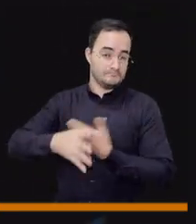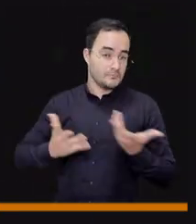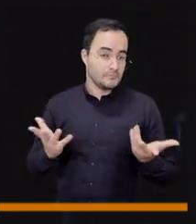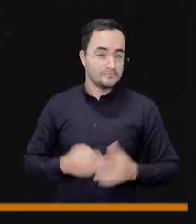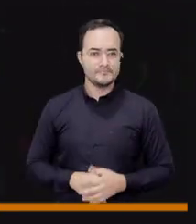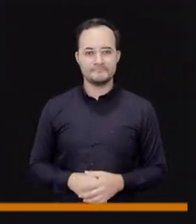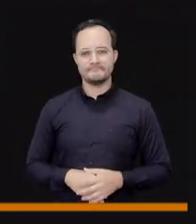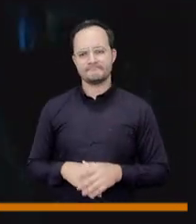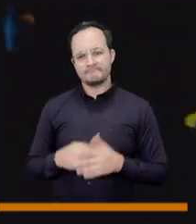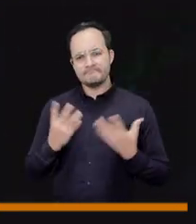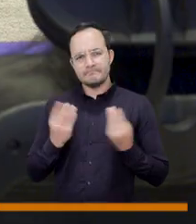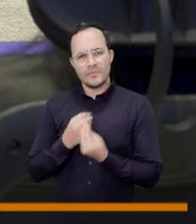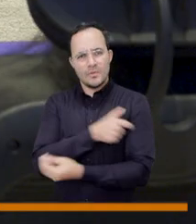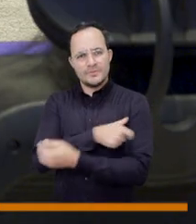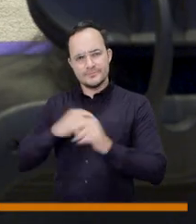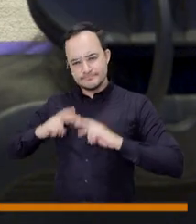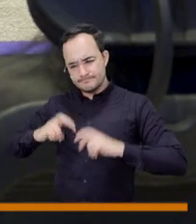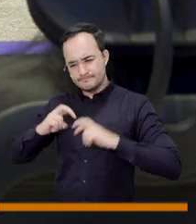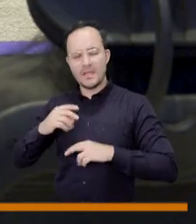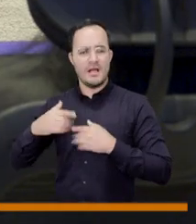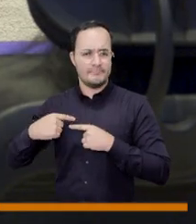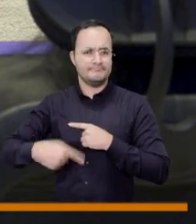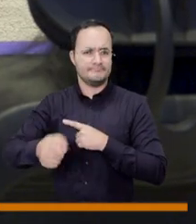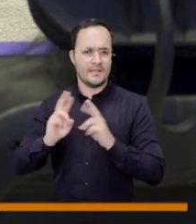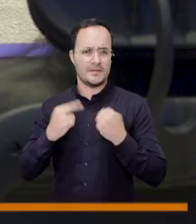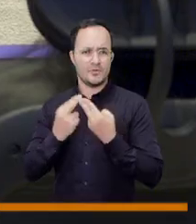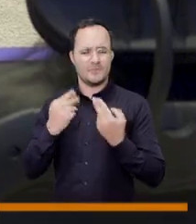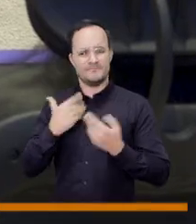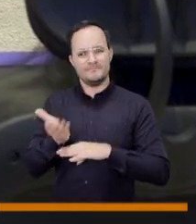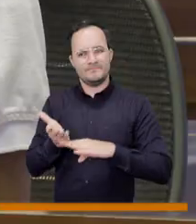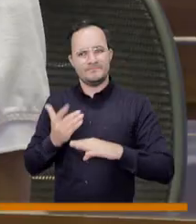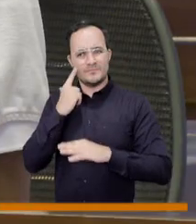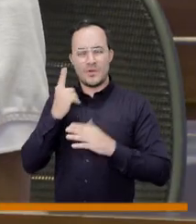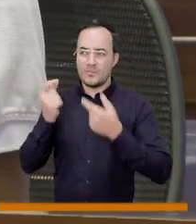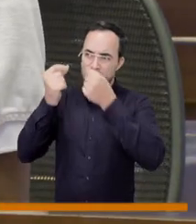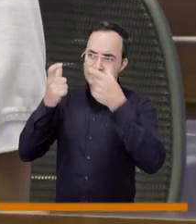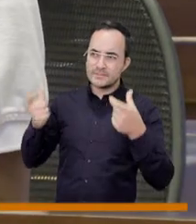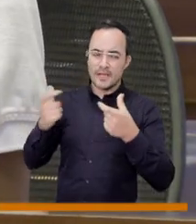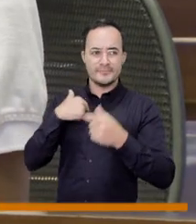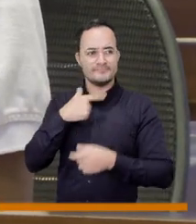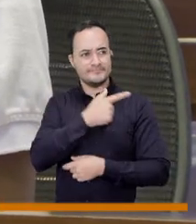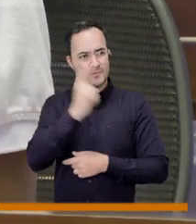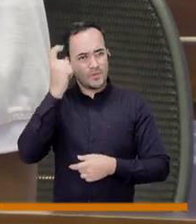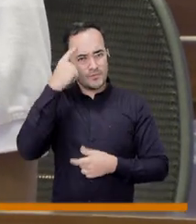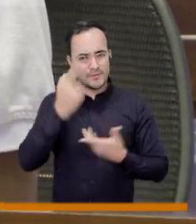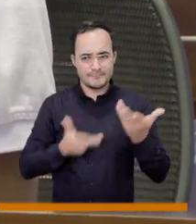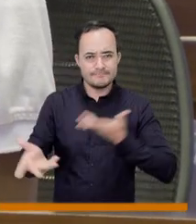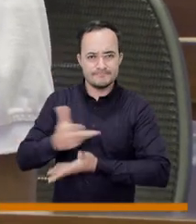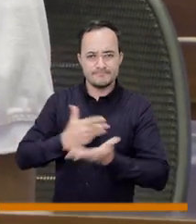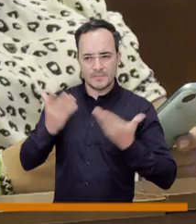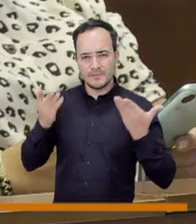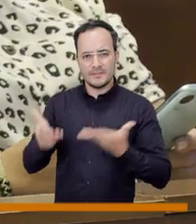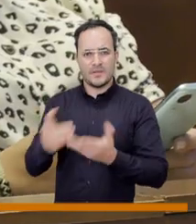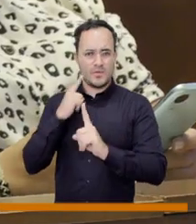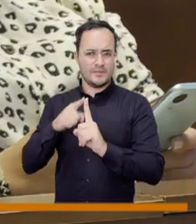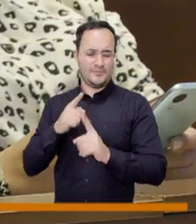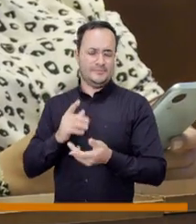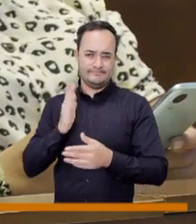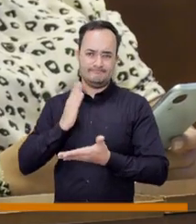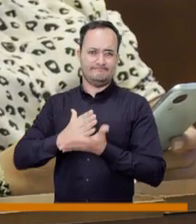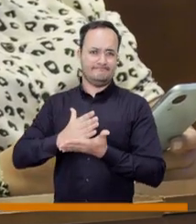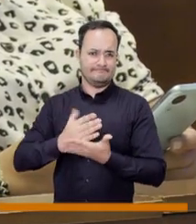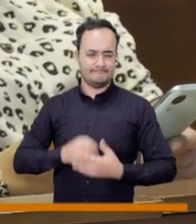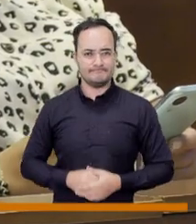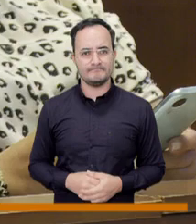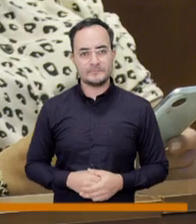alicoramiento la comisión seguirá reuniéndose en la búsqueda y en la demanda de acción efectiva y eficiente desde el estado acompañada por el